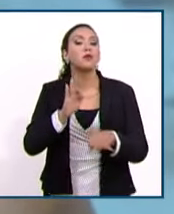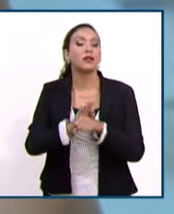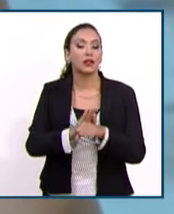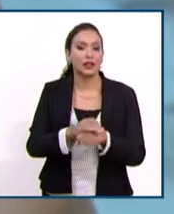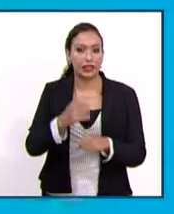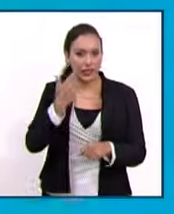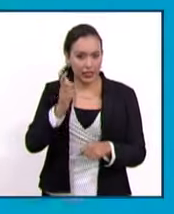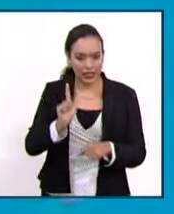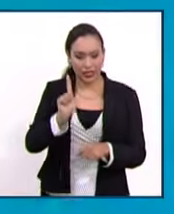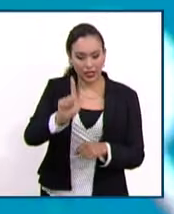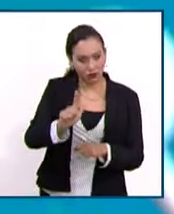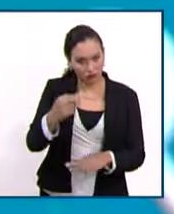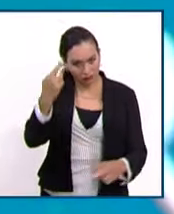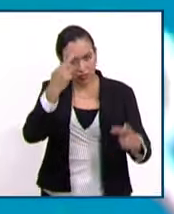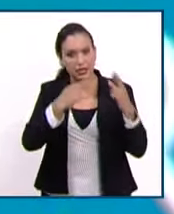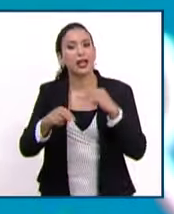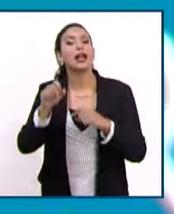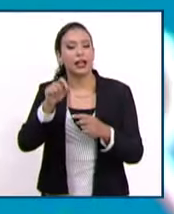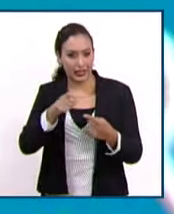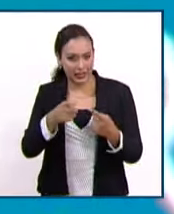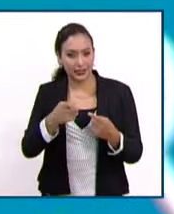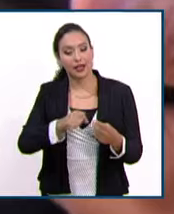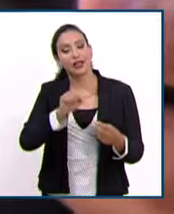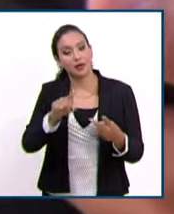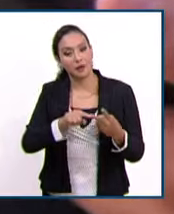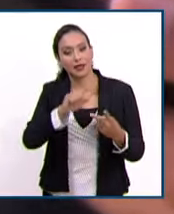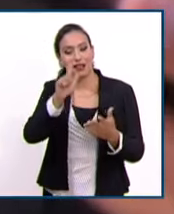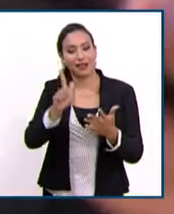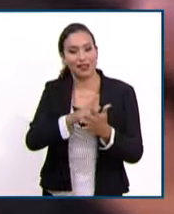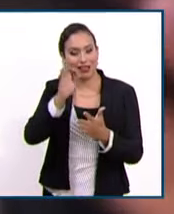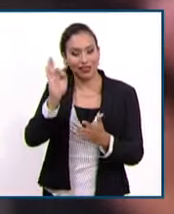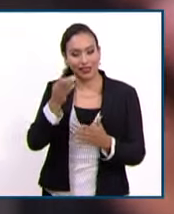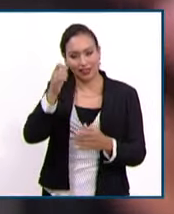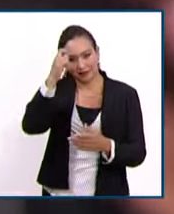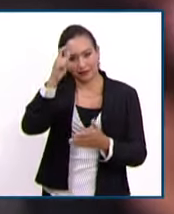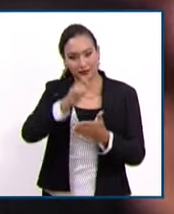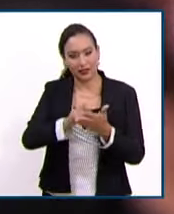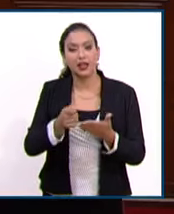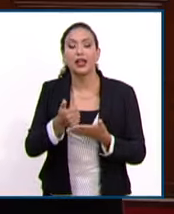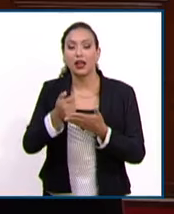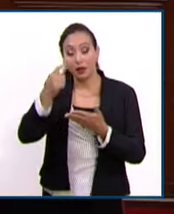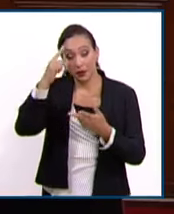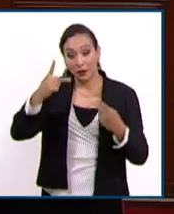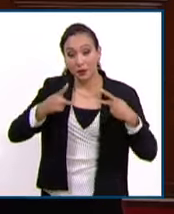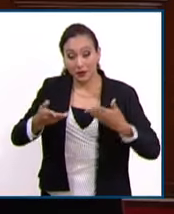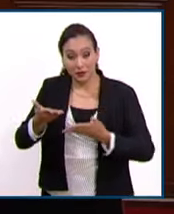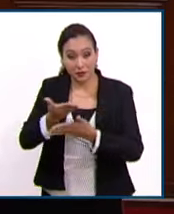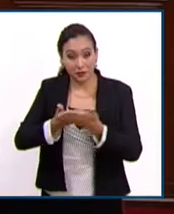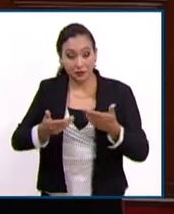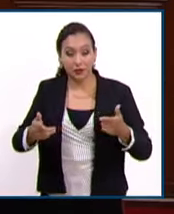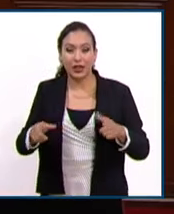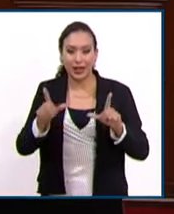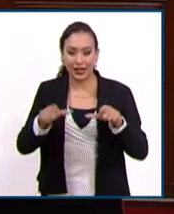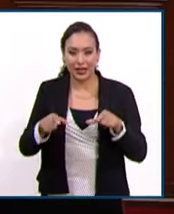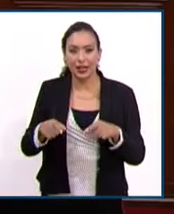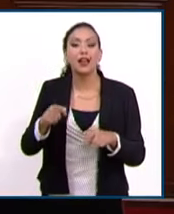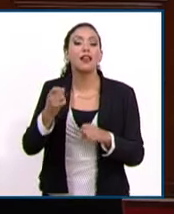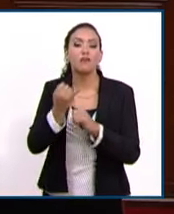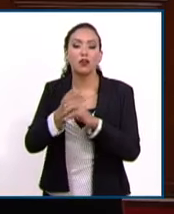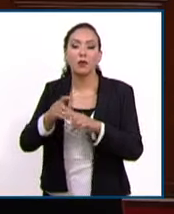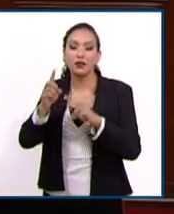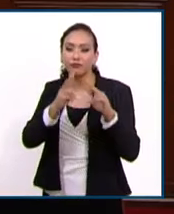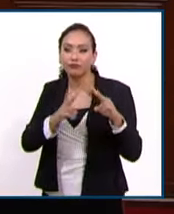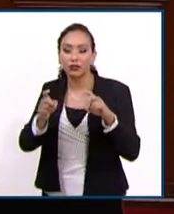validar el procedimiento también de la Ley Federal de Derecho de Autor, que autoriza a los proveedores de servicios en línea a retirar contenidos de sus sistemas de